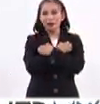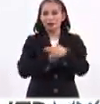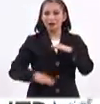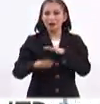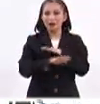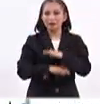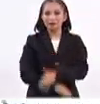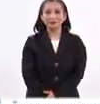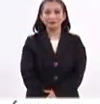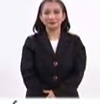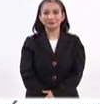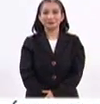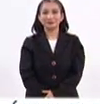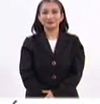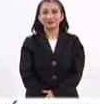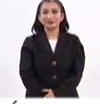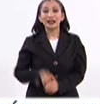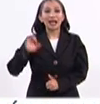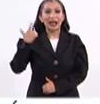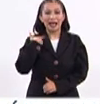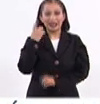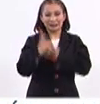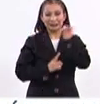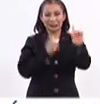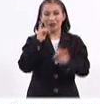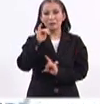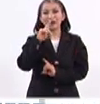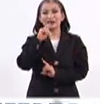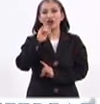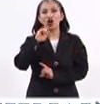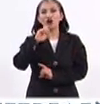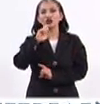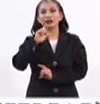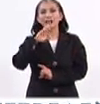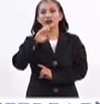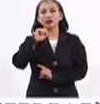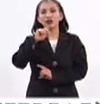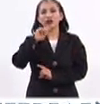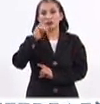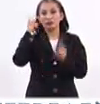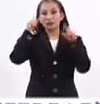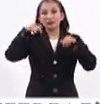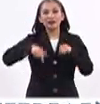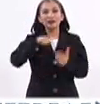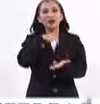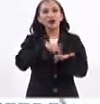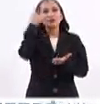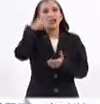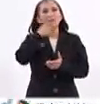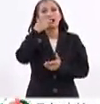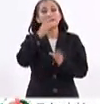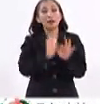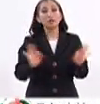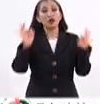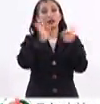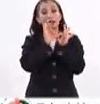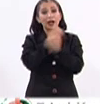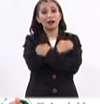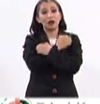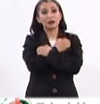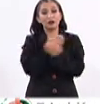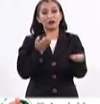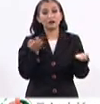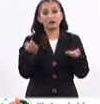básica. El exatleta olímpico en pentatlón, Óscar Soto Carrillo, nos visita en el estudio para hablar de la importancia de la